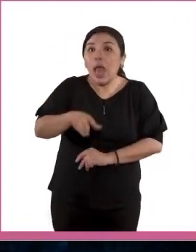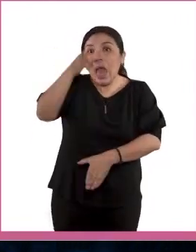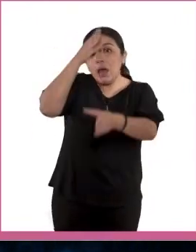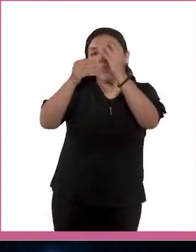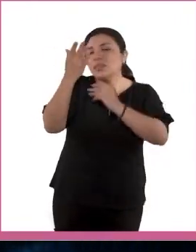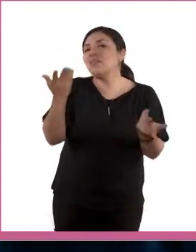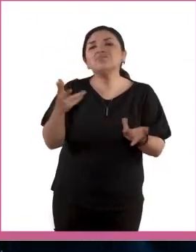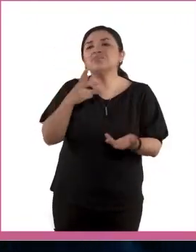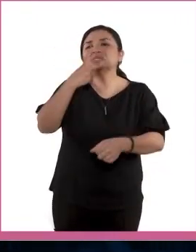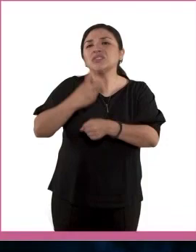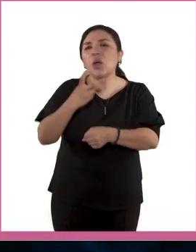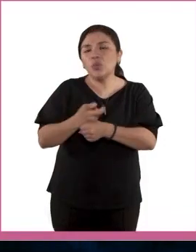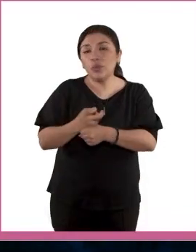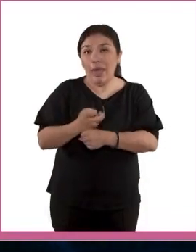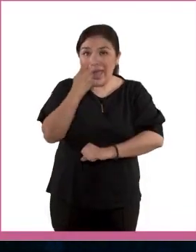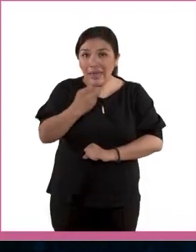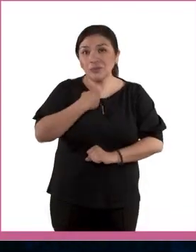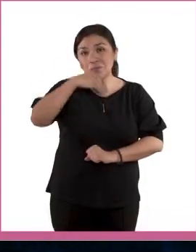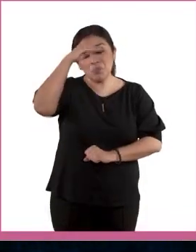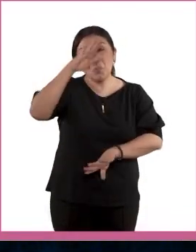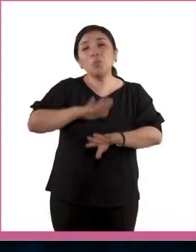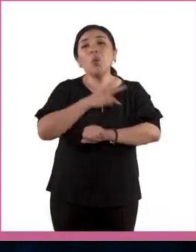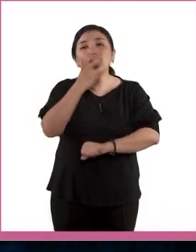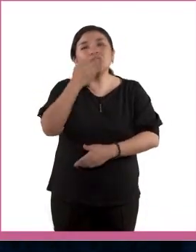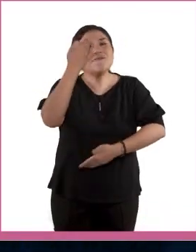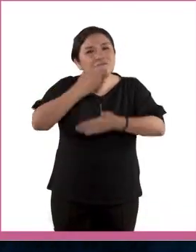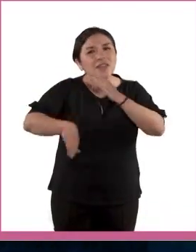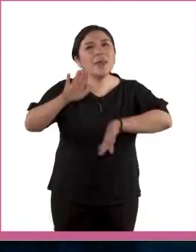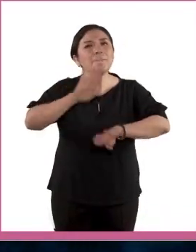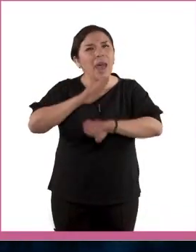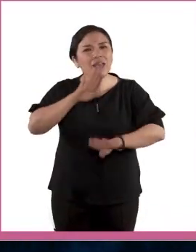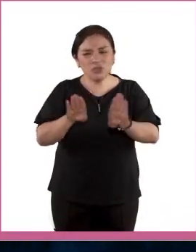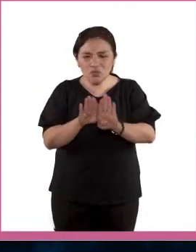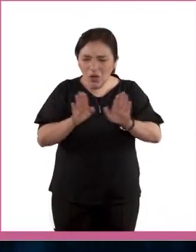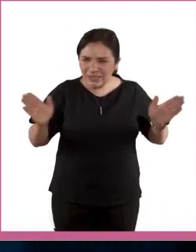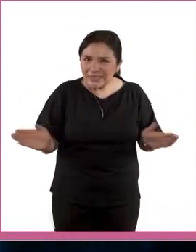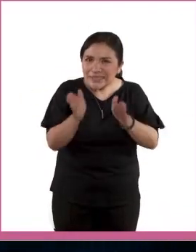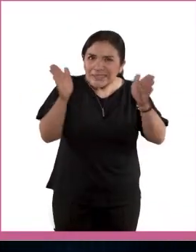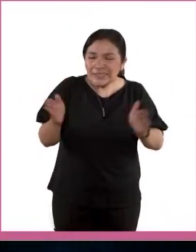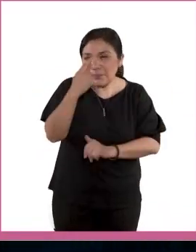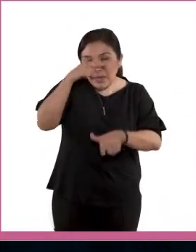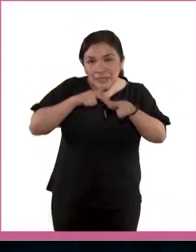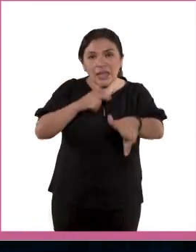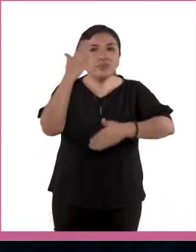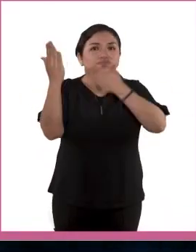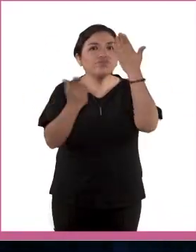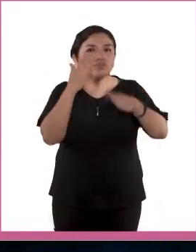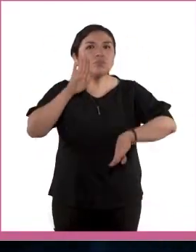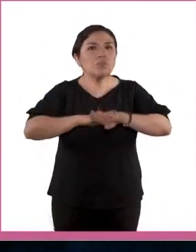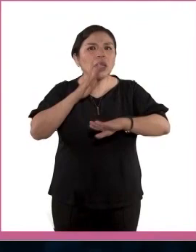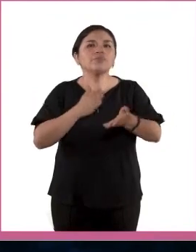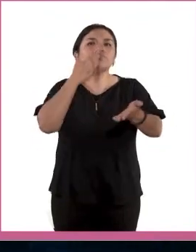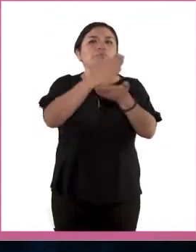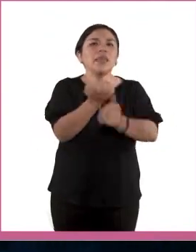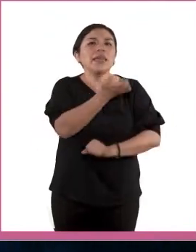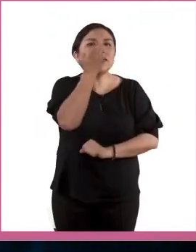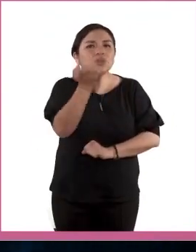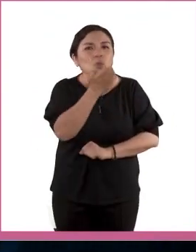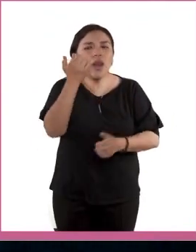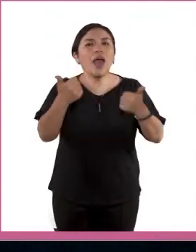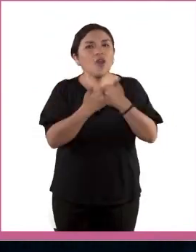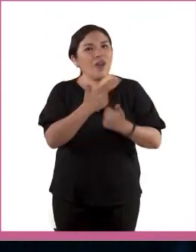por realmente aprender. Pienso que por la misma razón hace falta mucha motivación para seguir estudiando y para asistir